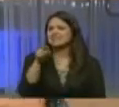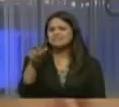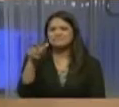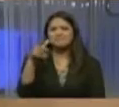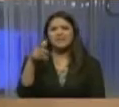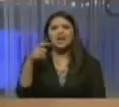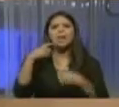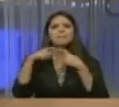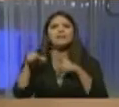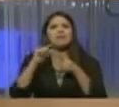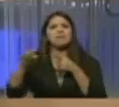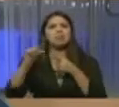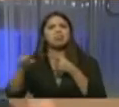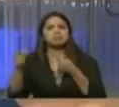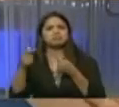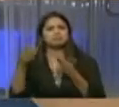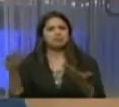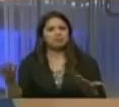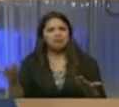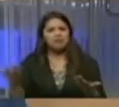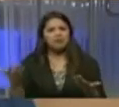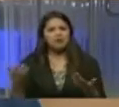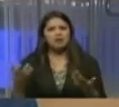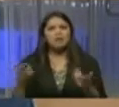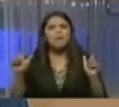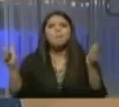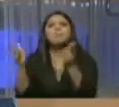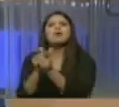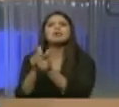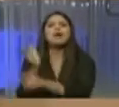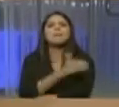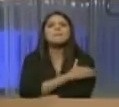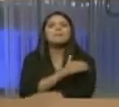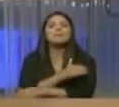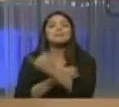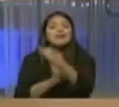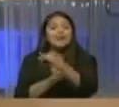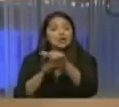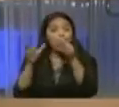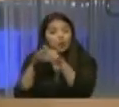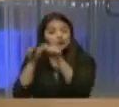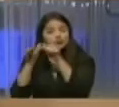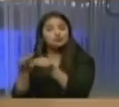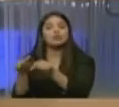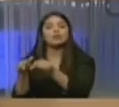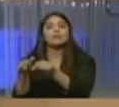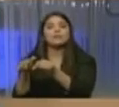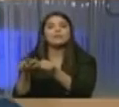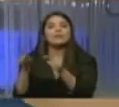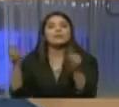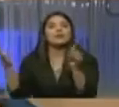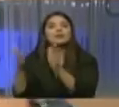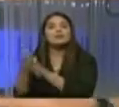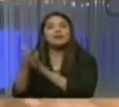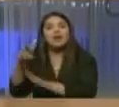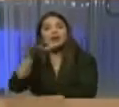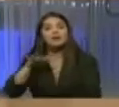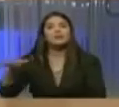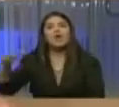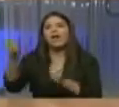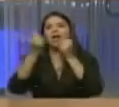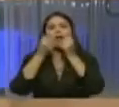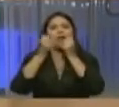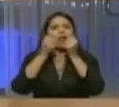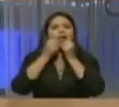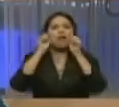de izquierdosos, de una minoría de izquierdosos. Y ese hueco de minoría de izquierdosos se convirtió en